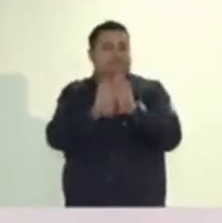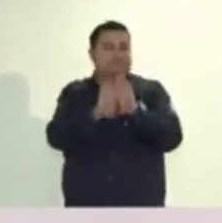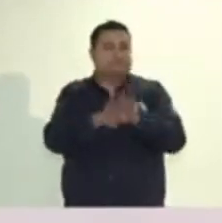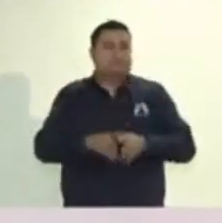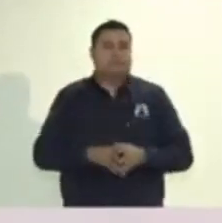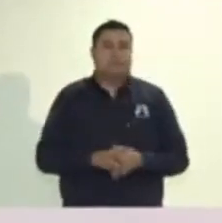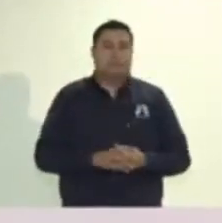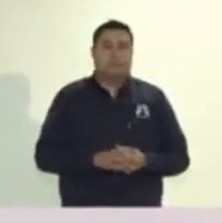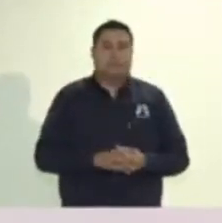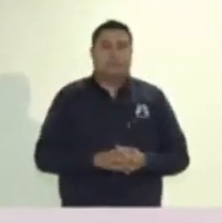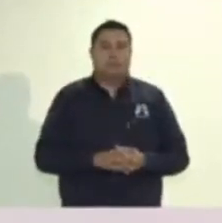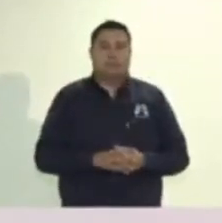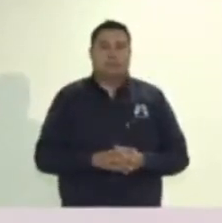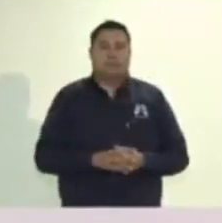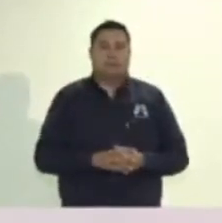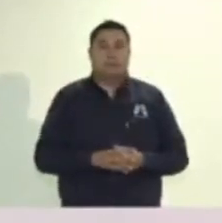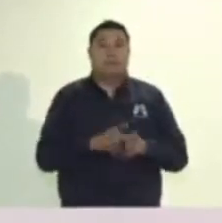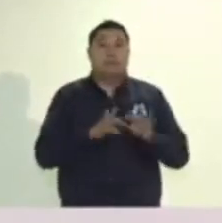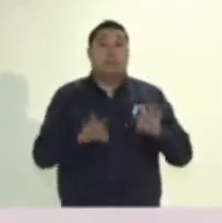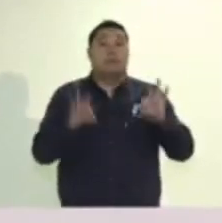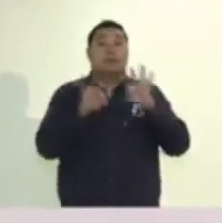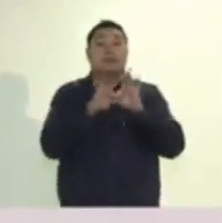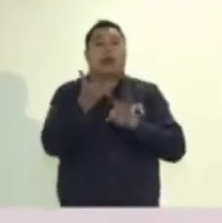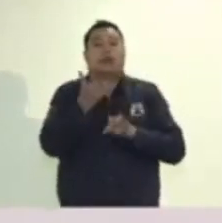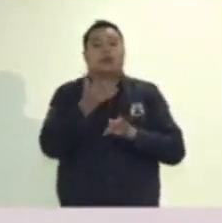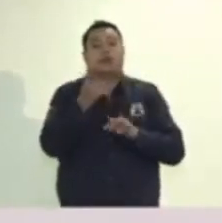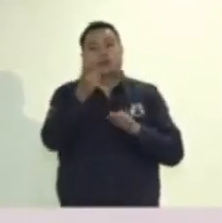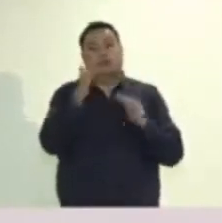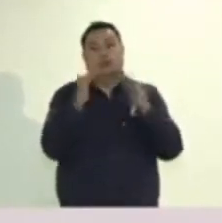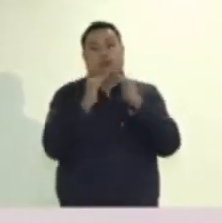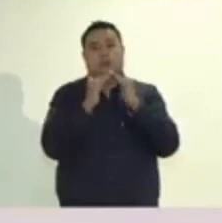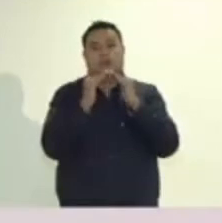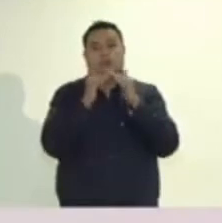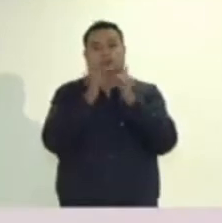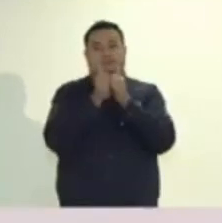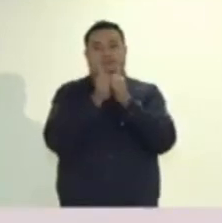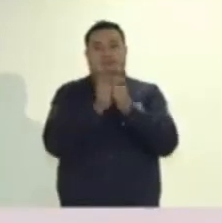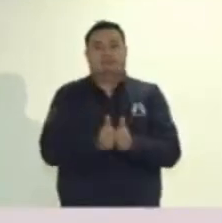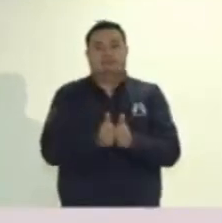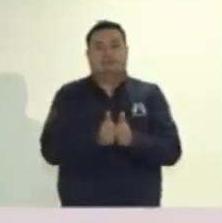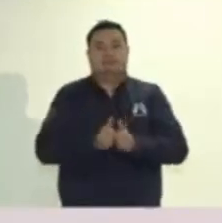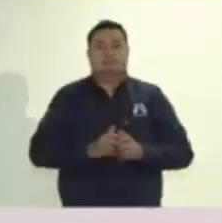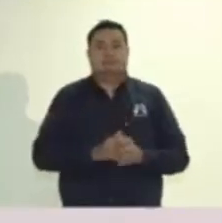Lo único que tienes que hacer es quedarte en casa.